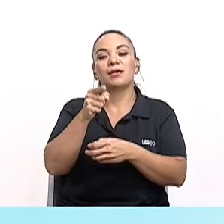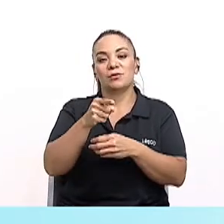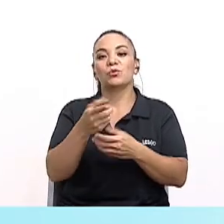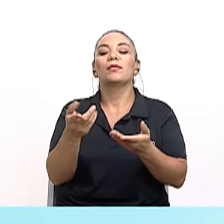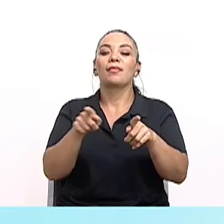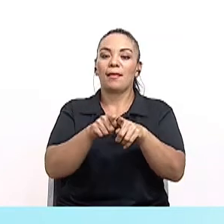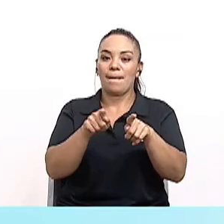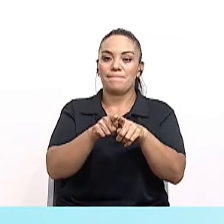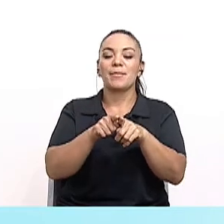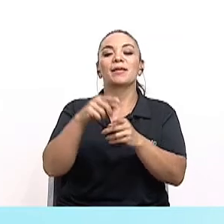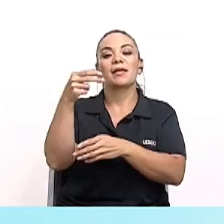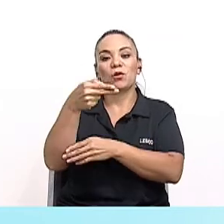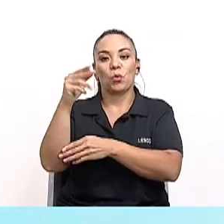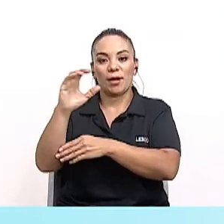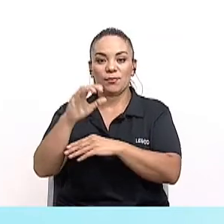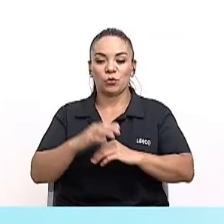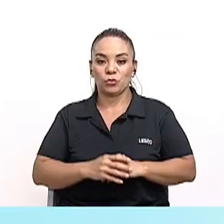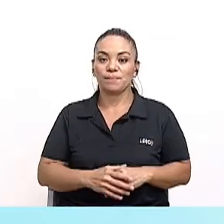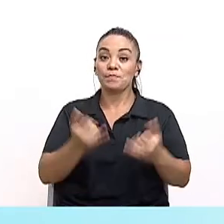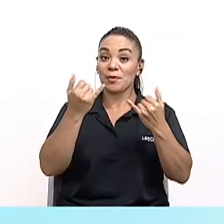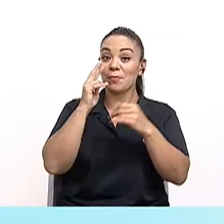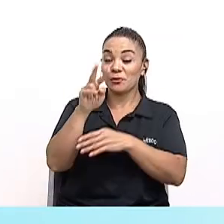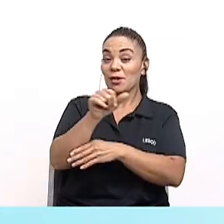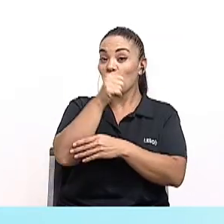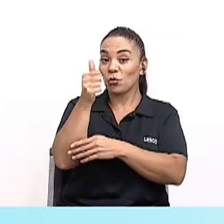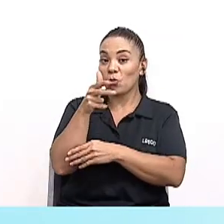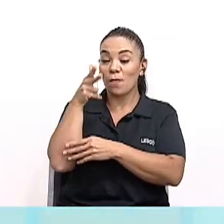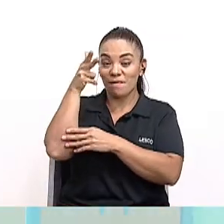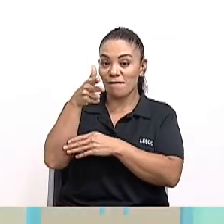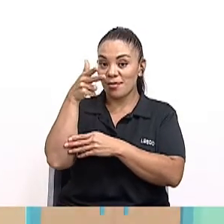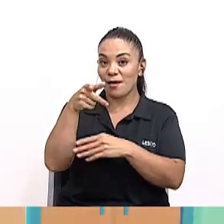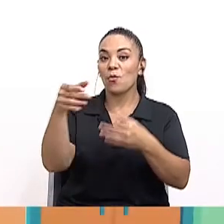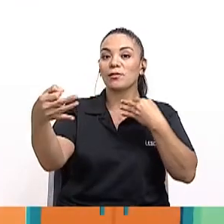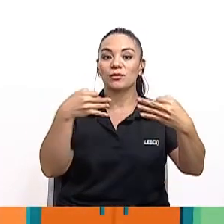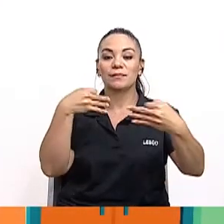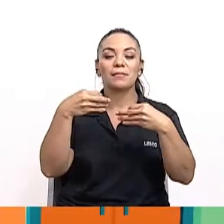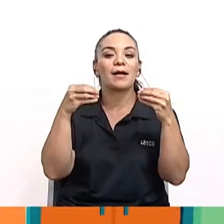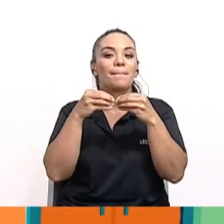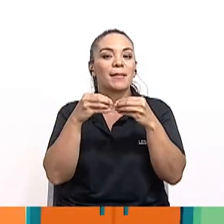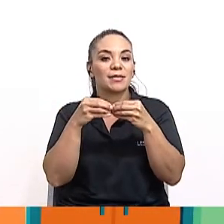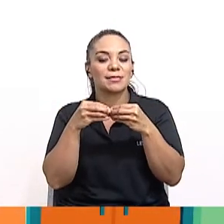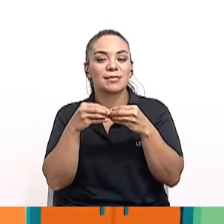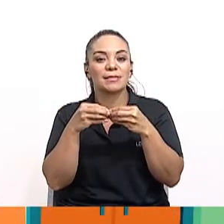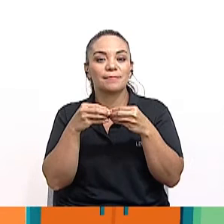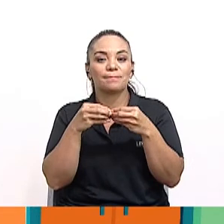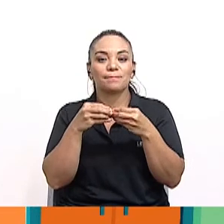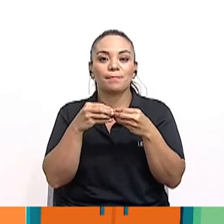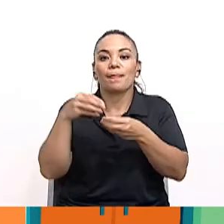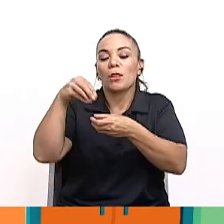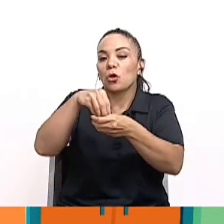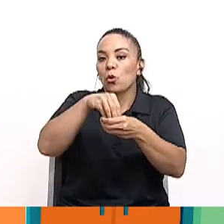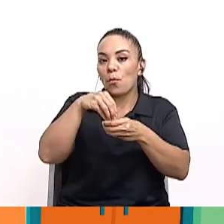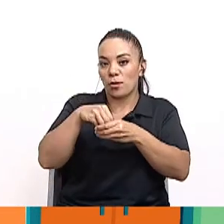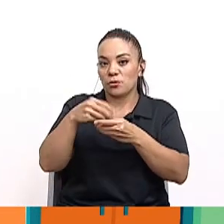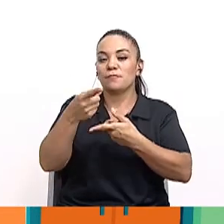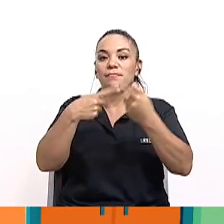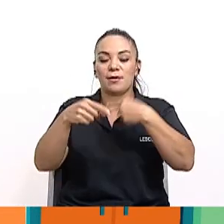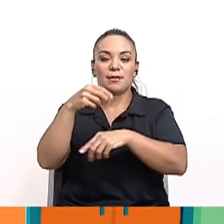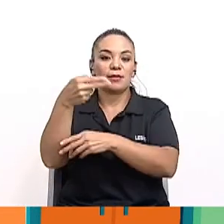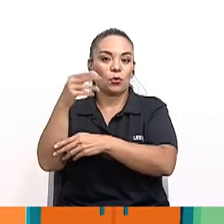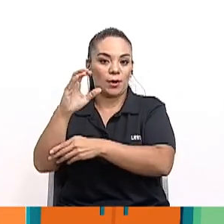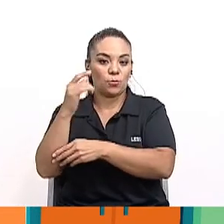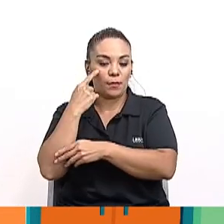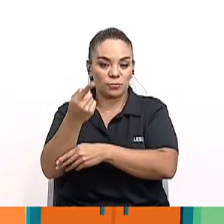hidrocarburos. Vamos a ver un pequeño video que nos explica más compuestos que son derivados de los